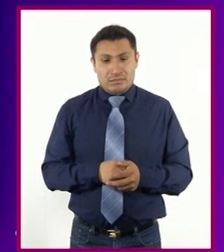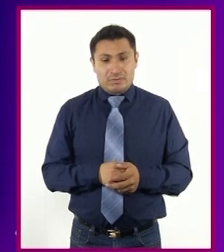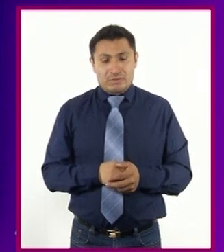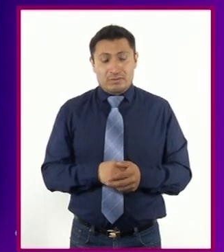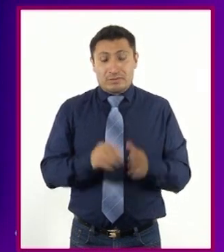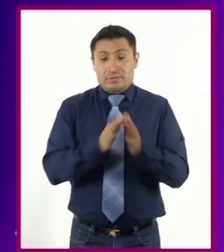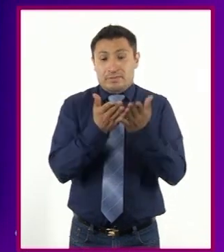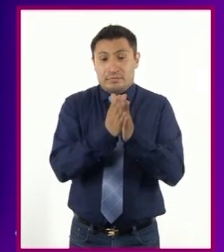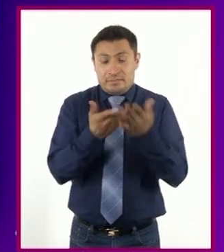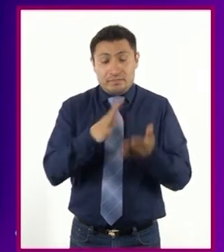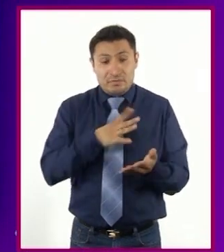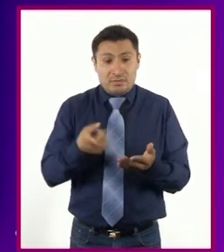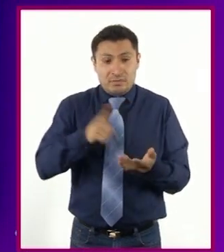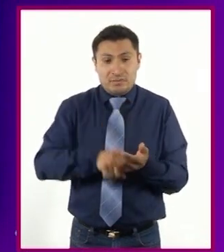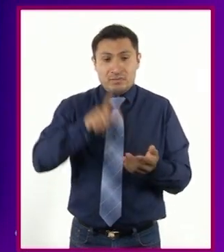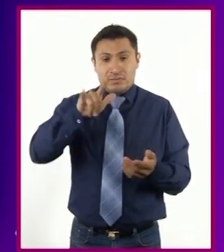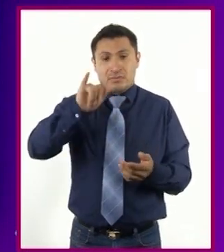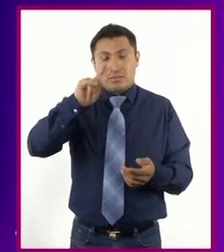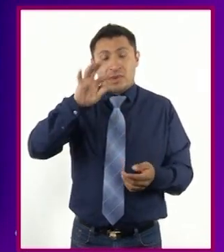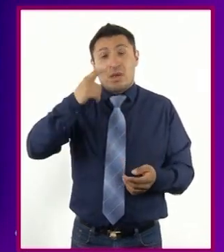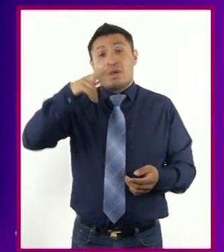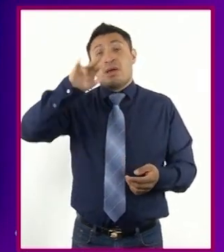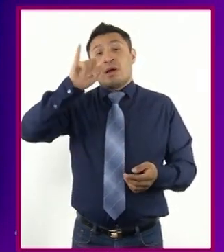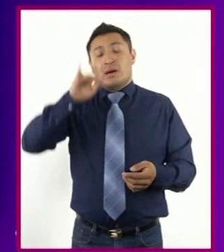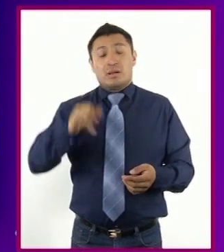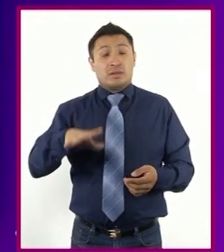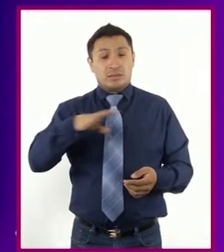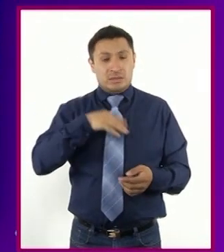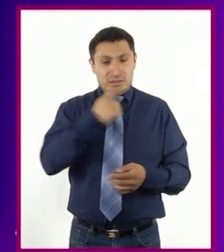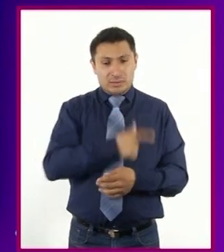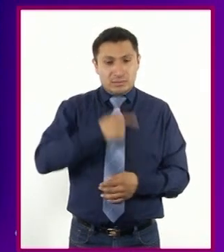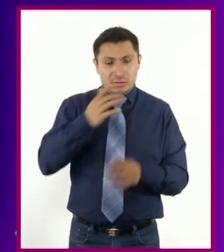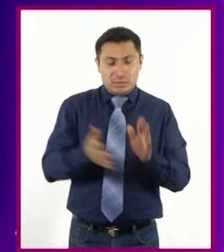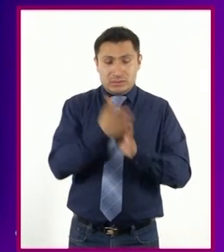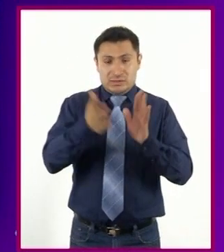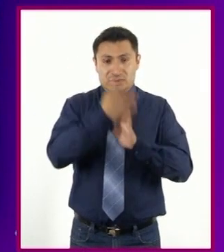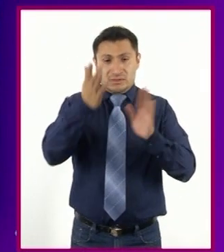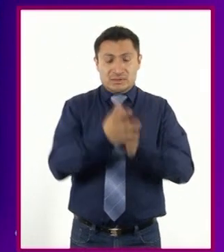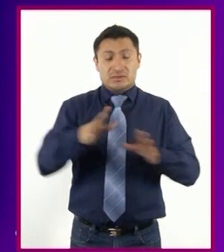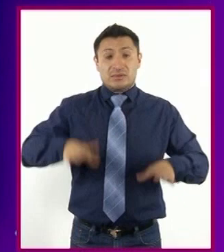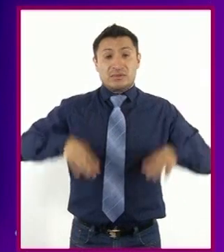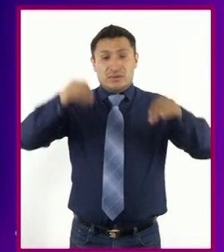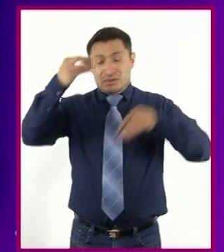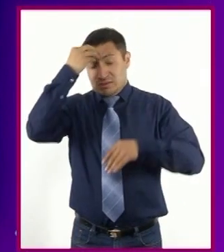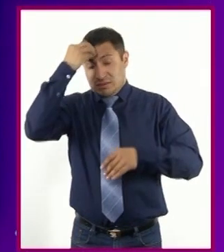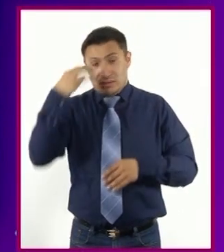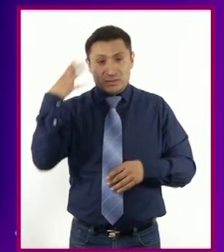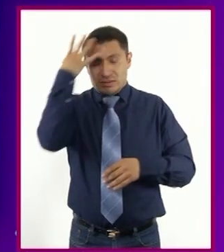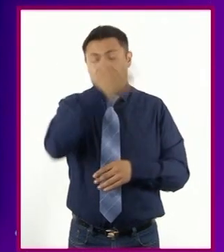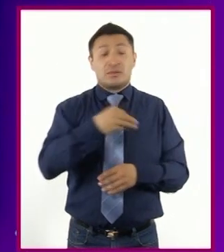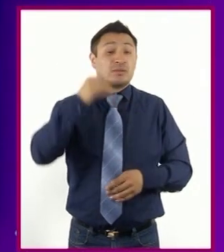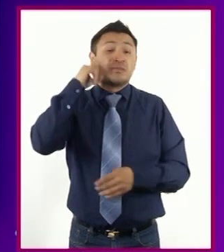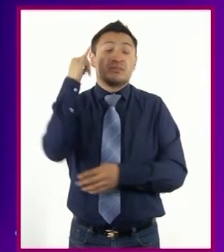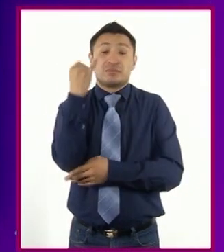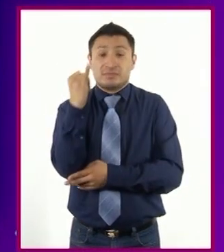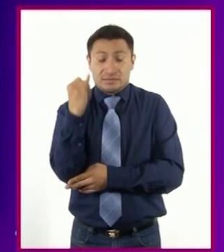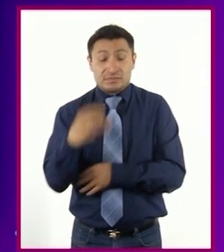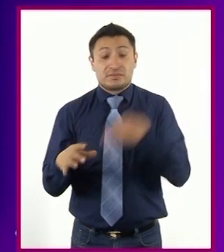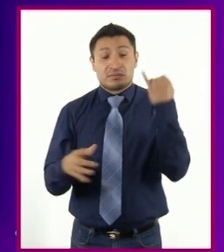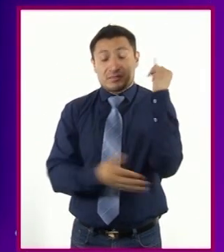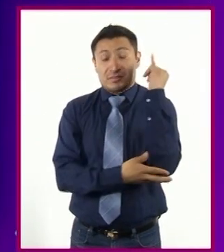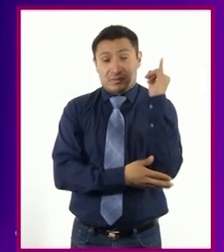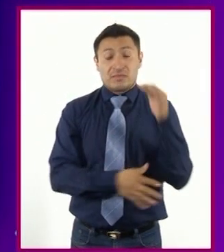El libro incluye una litografía de Casimiro Castro, donde se aprecia la reconstrucción del castillo de Chapultepec y su hermoso jardín, que contenía